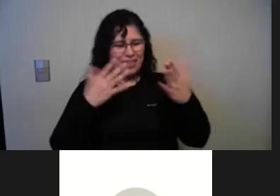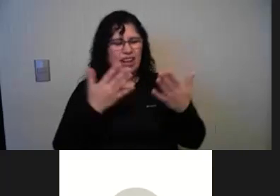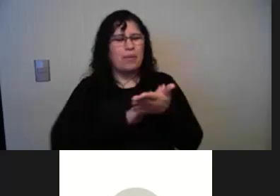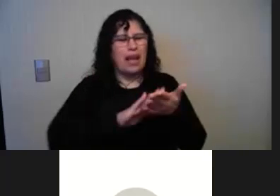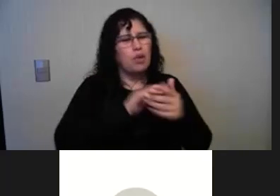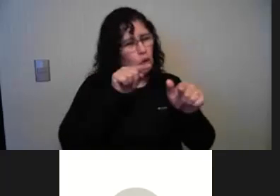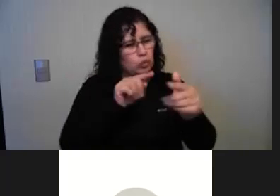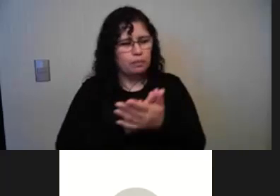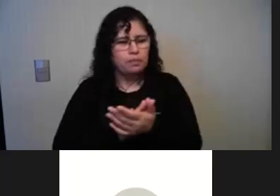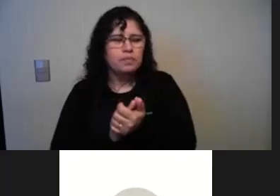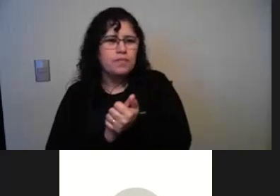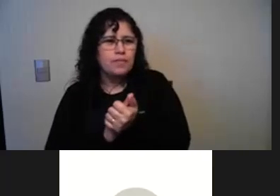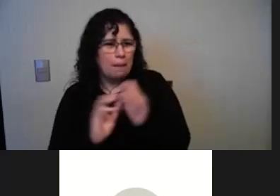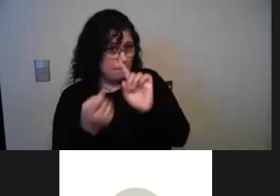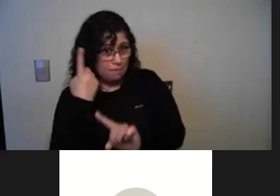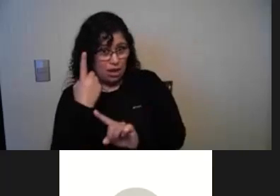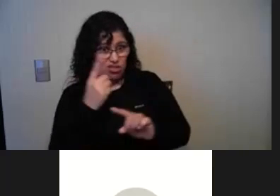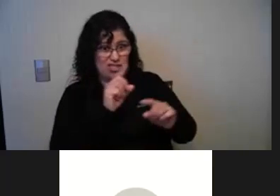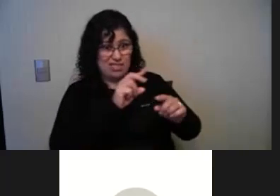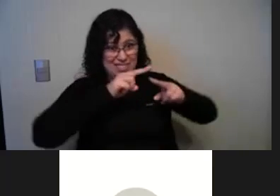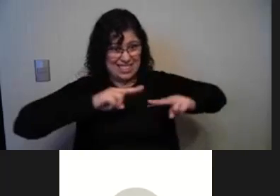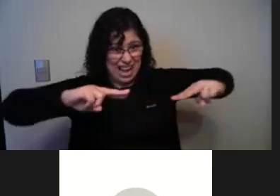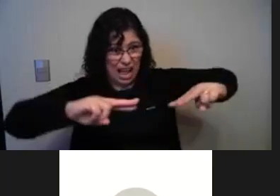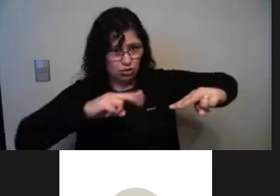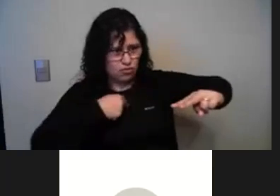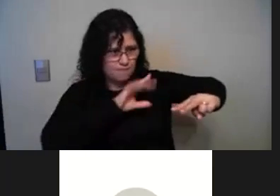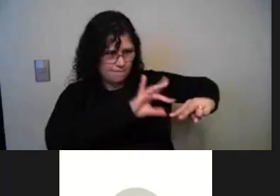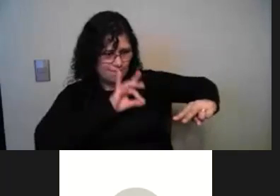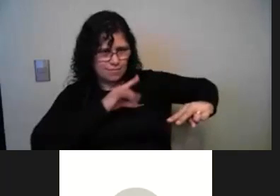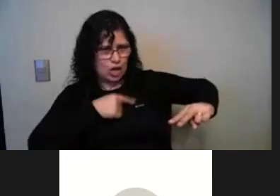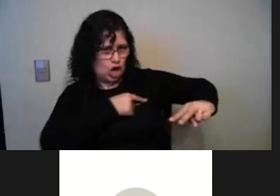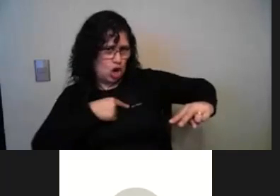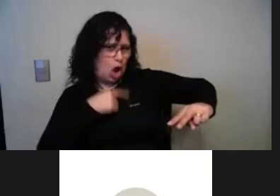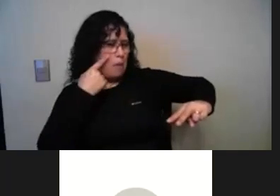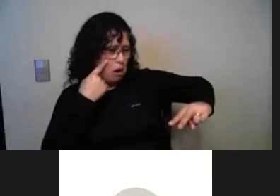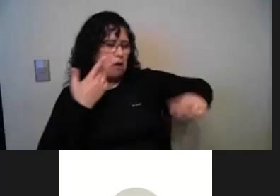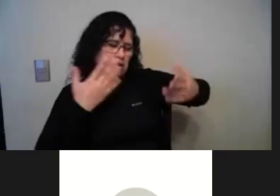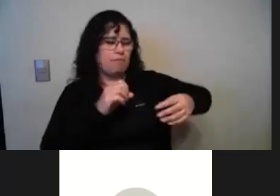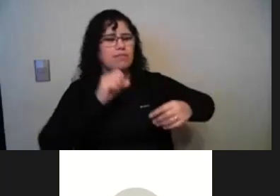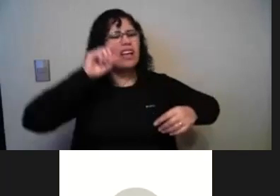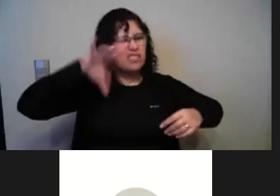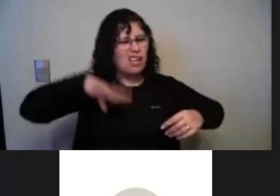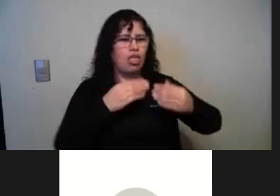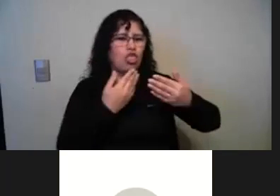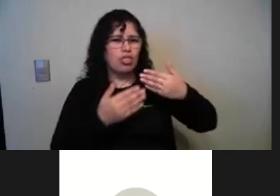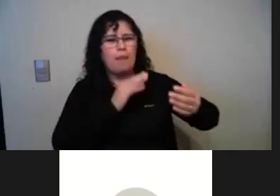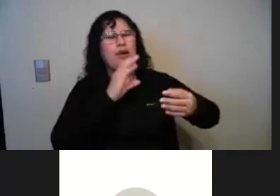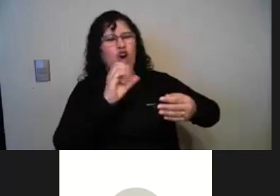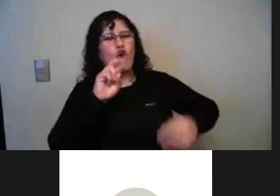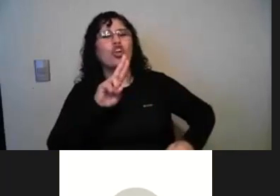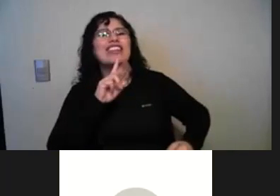ejemplo, primero identifico el tracto. Por ejemplo, el tracto córtico-espinal,